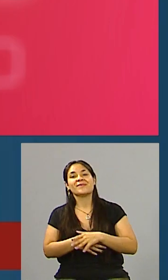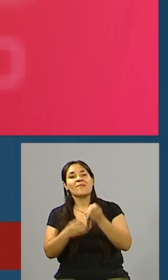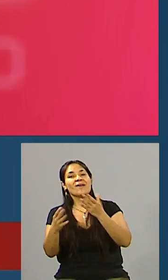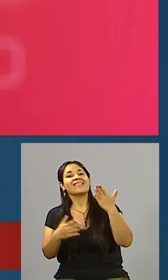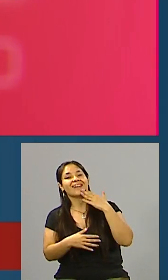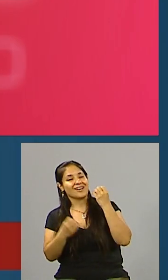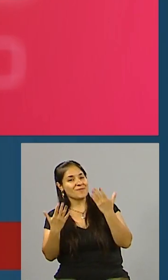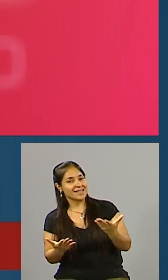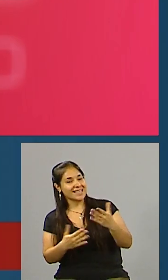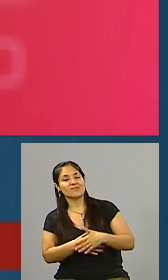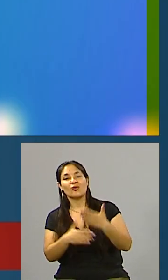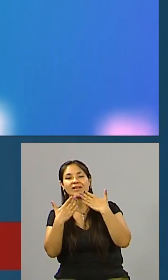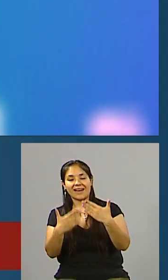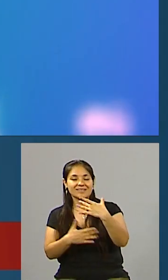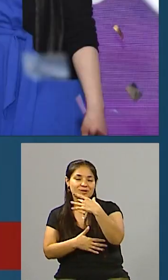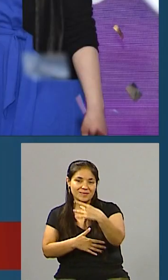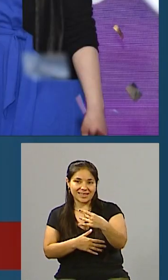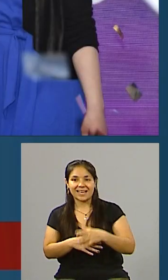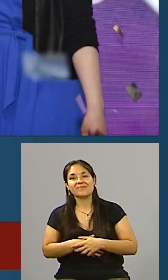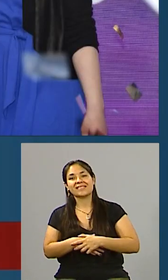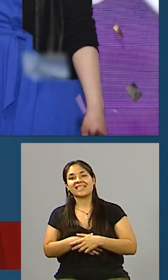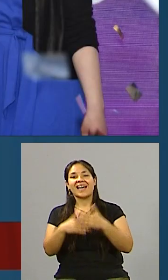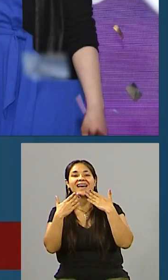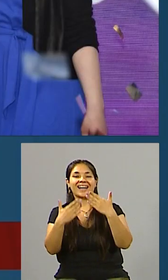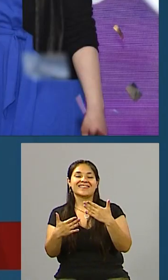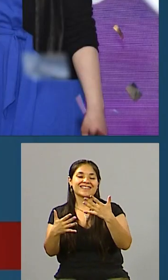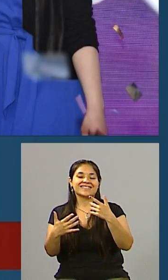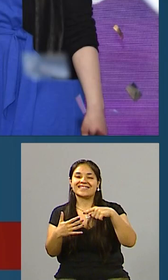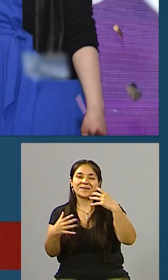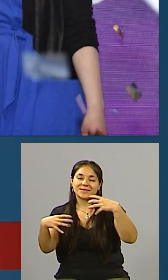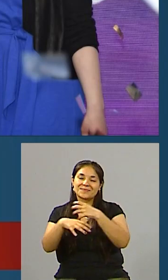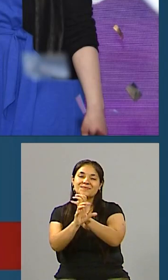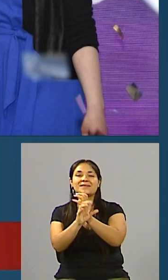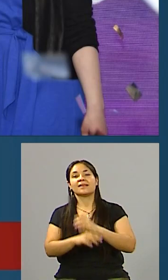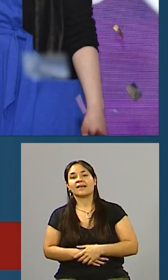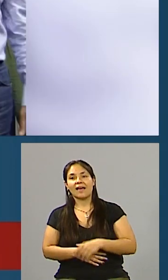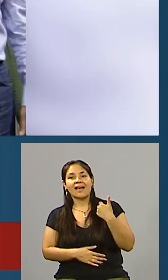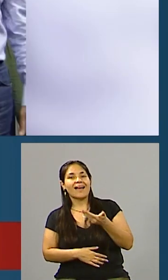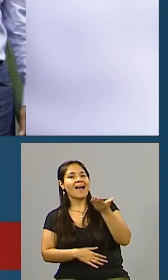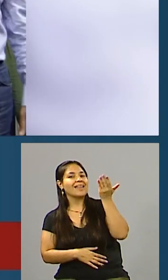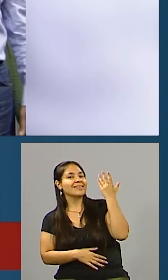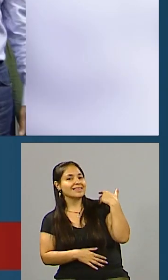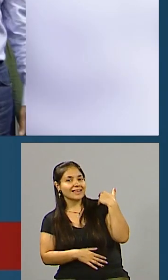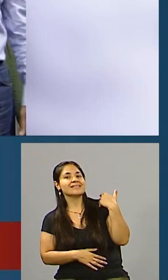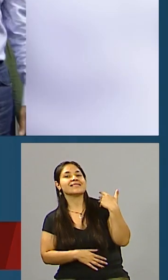tardes. Gracias por invitarnos. No, gracias. Todo muy bien. Por responder siempre a nuestras invitaciones. Te tuvimos en